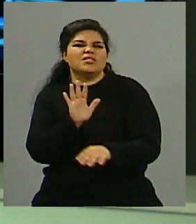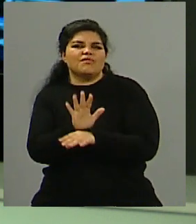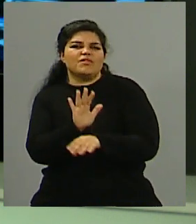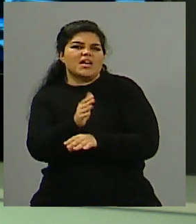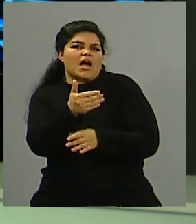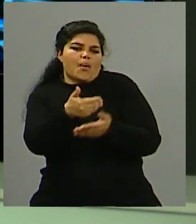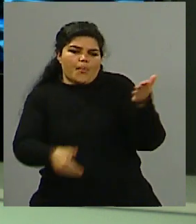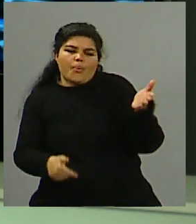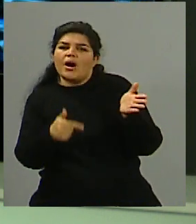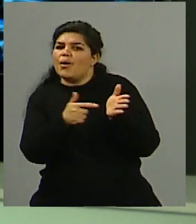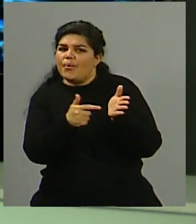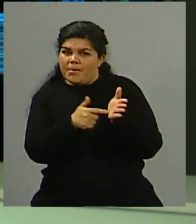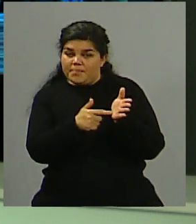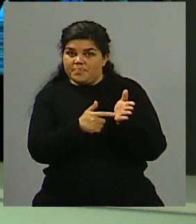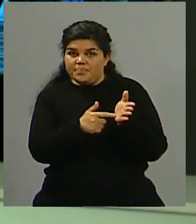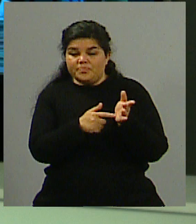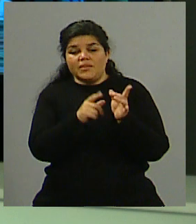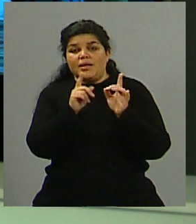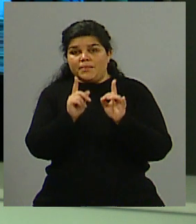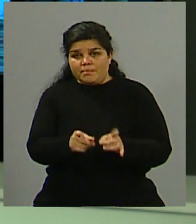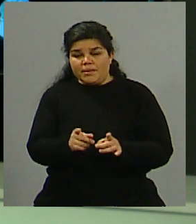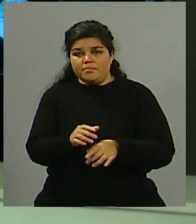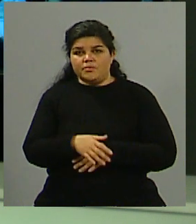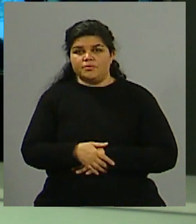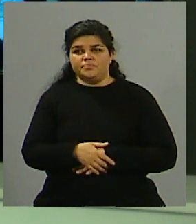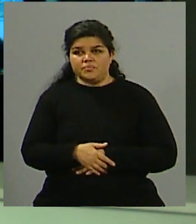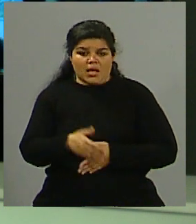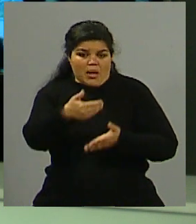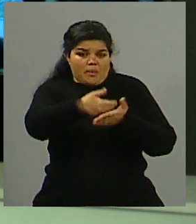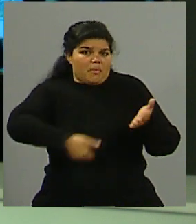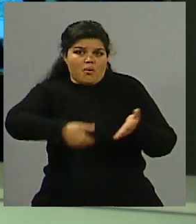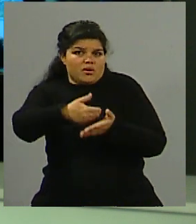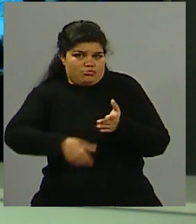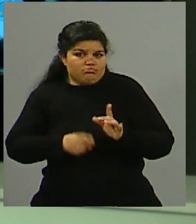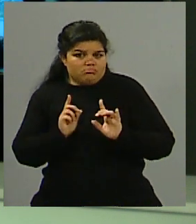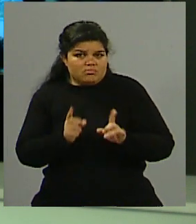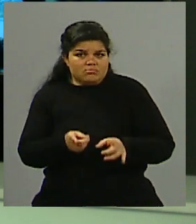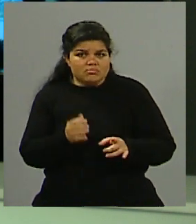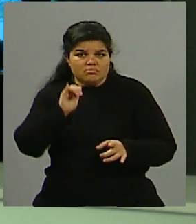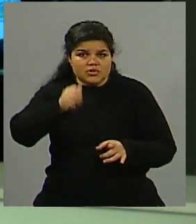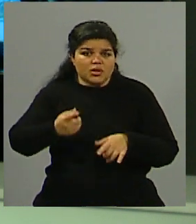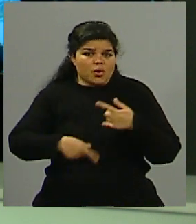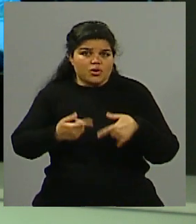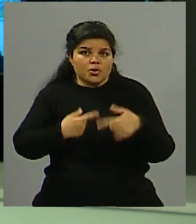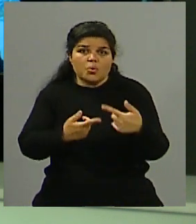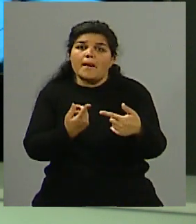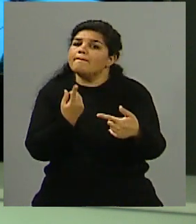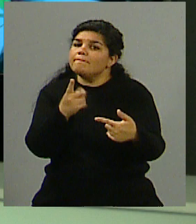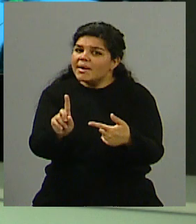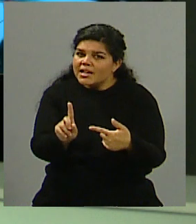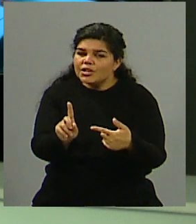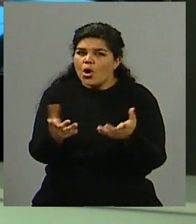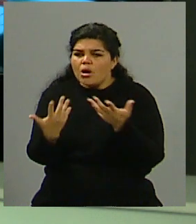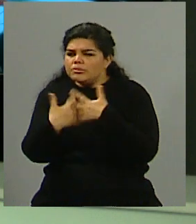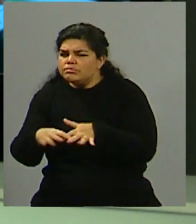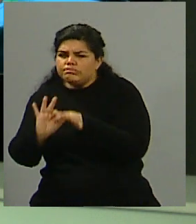ninguna manera le quita también la función de certificación que tiene la evaluación, Ujú. pero que no tiene que